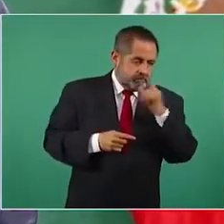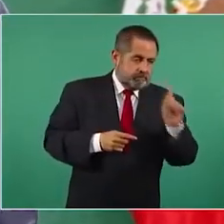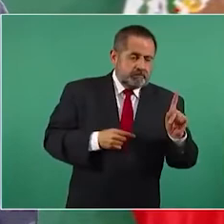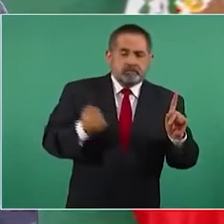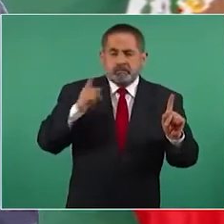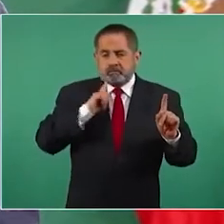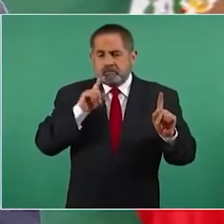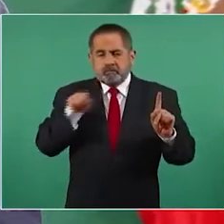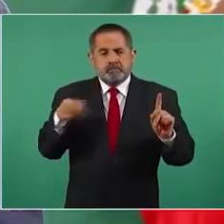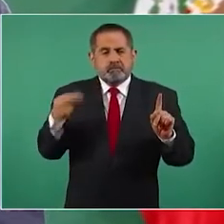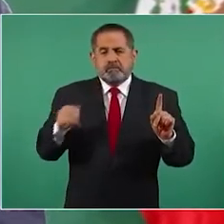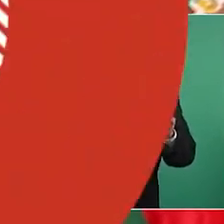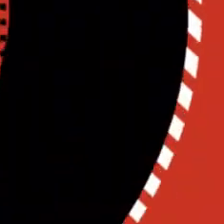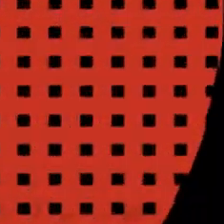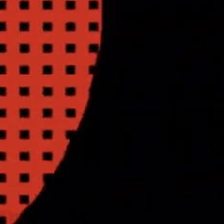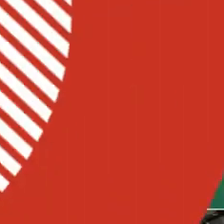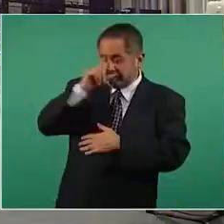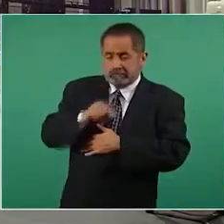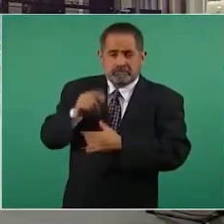Beatriz.